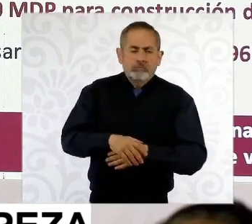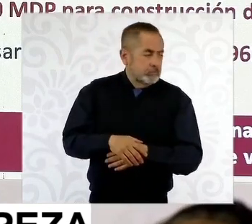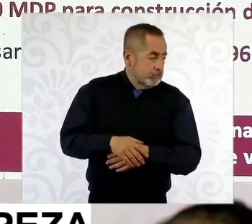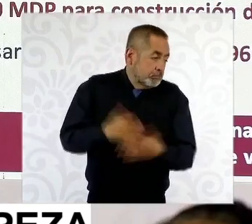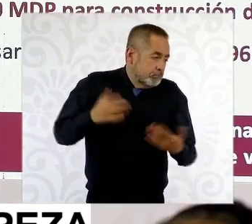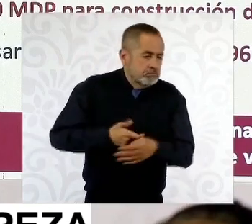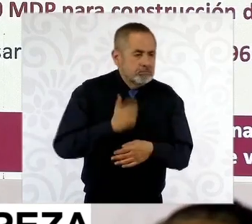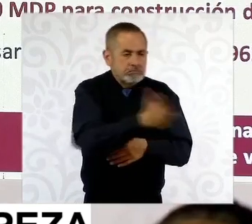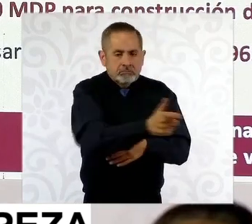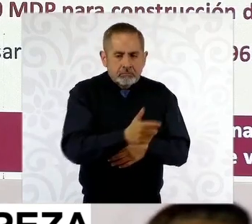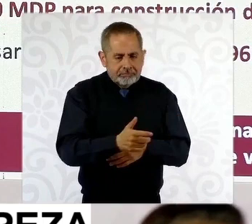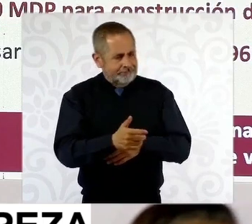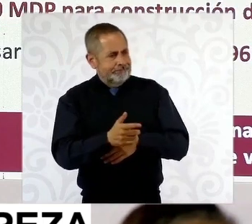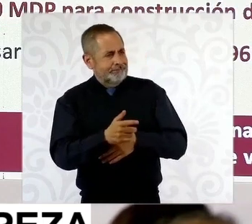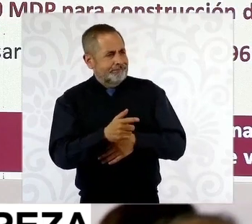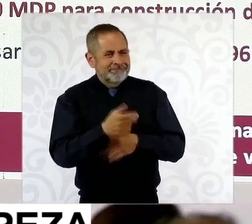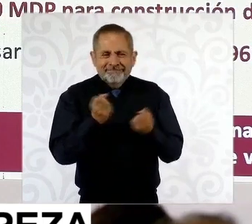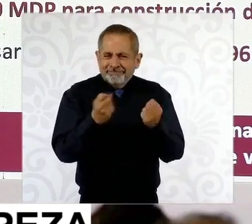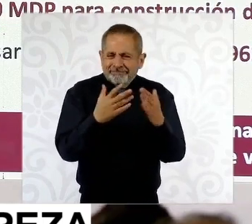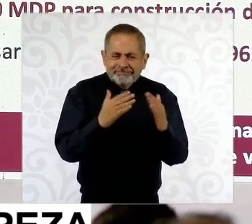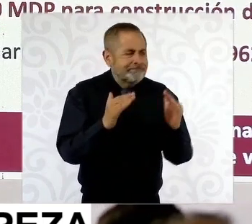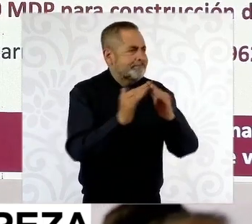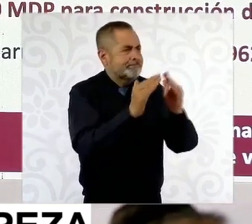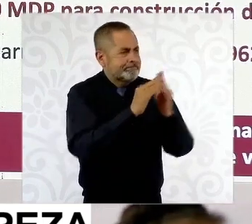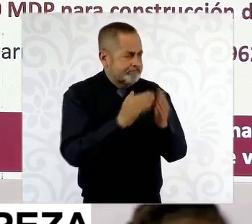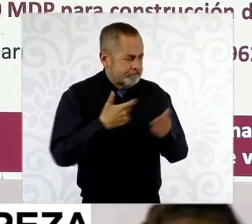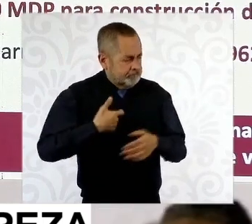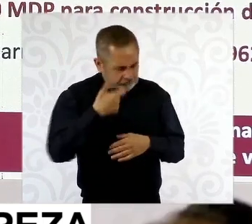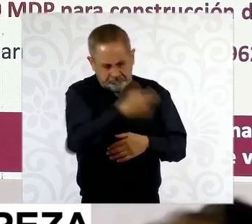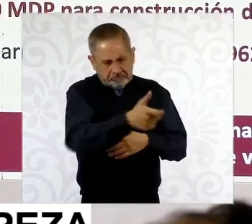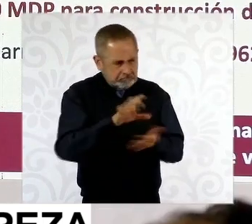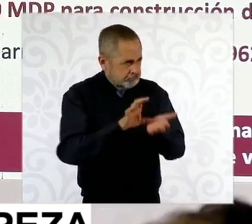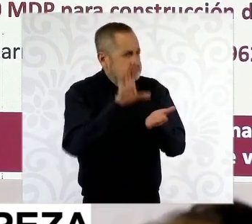le autorizaran tantas viviendas en tal parte.